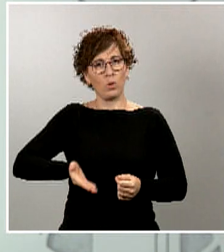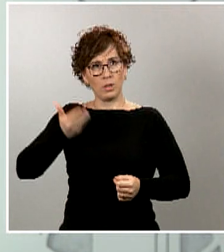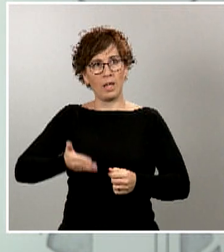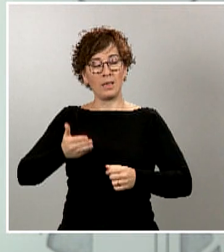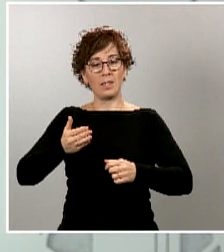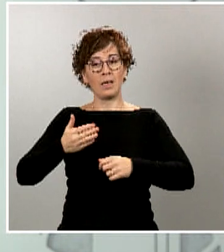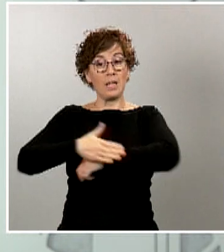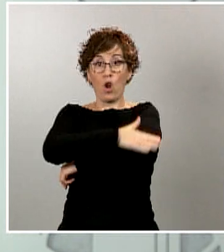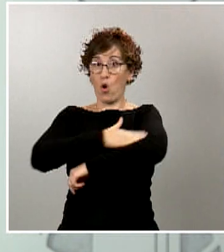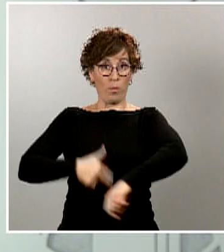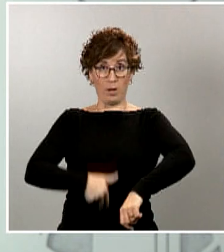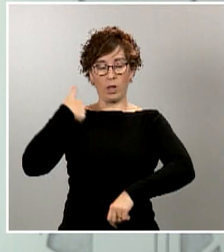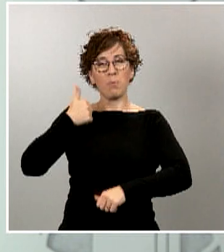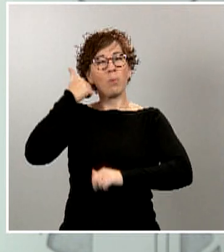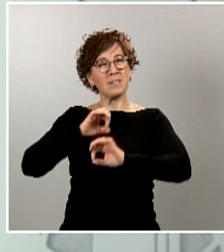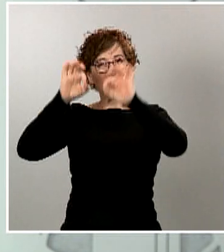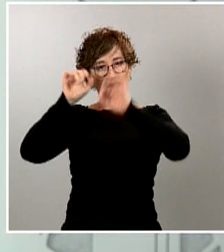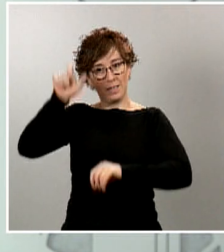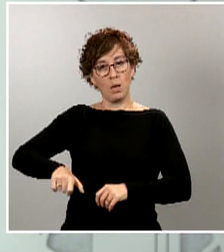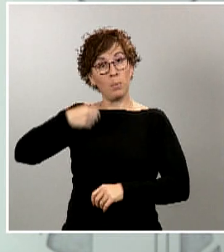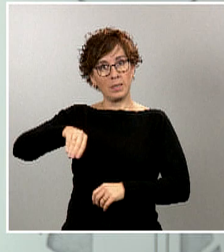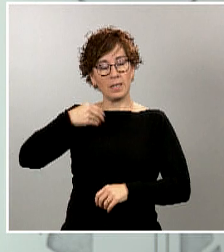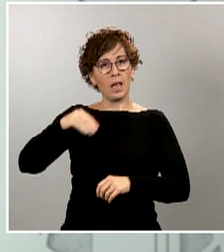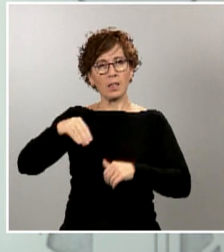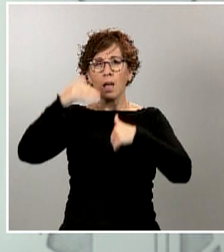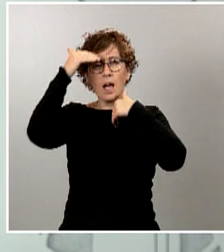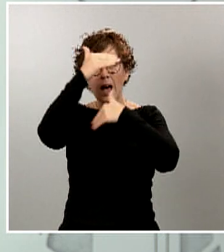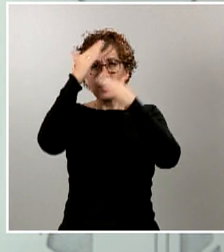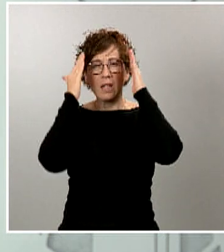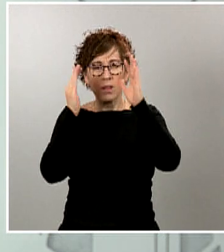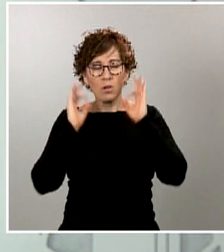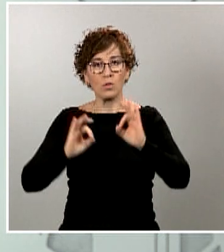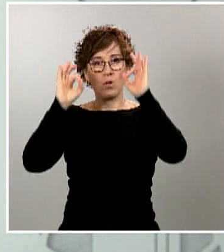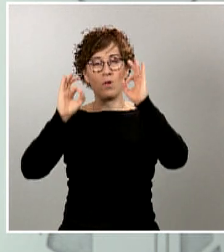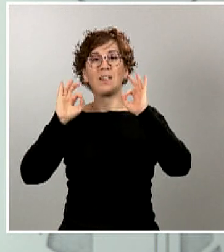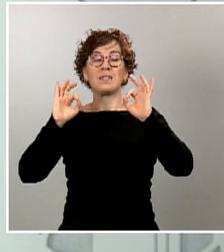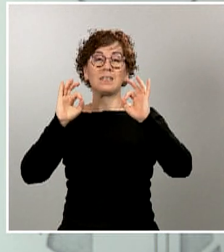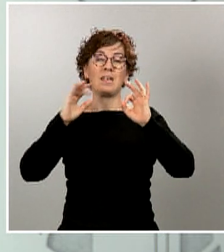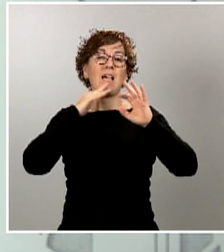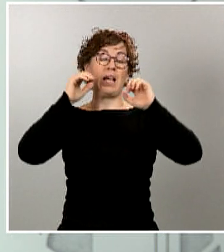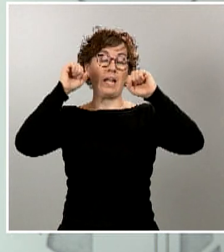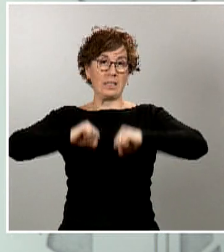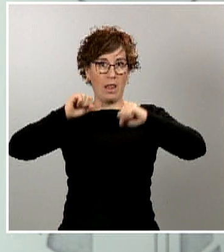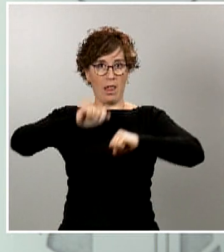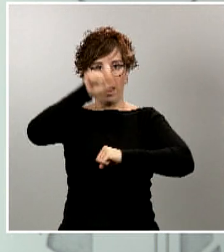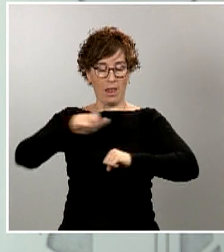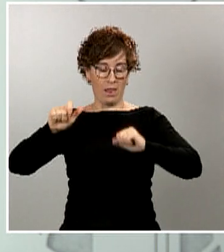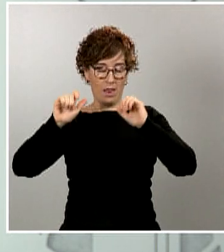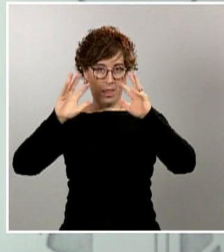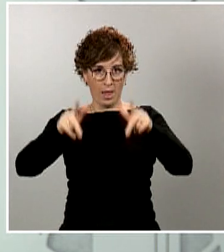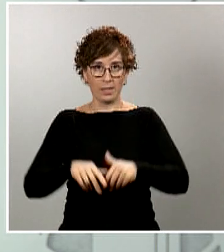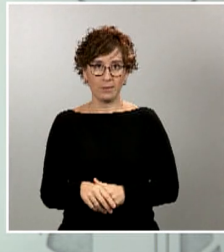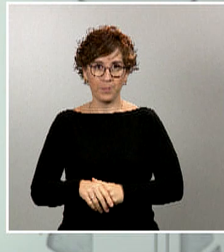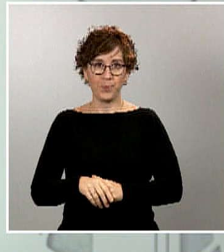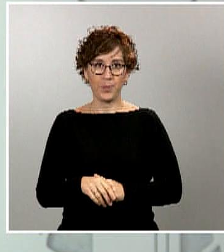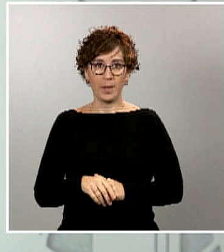Gobierno presta desde el principio a las residencias de la tercera edad, a las residencias de mayores. Desde el principio, indico, el presidente